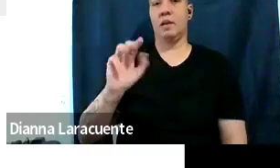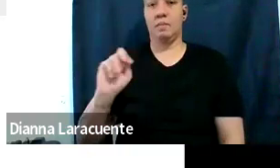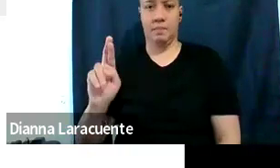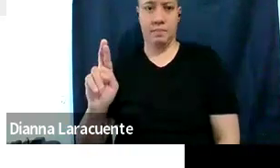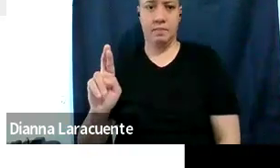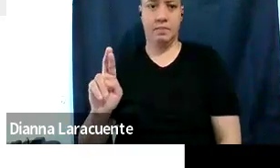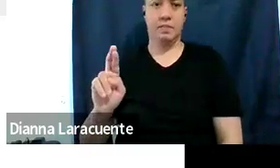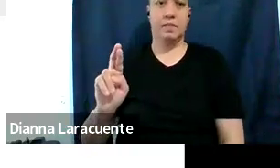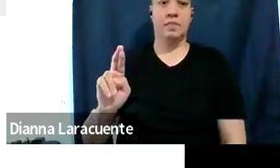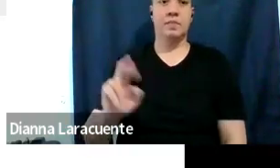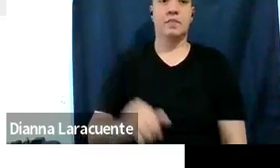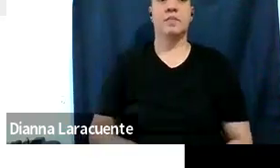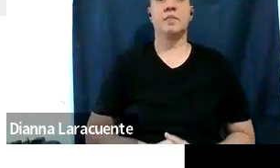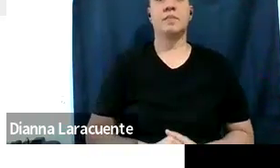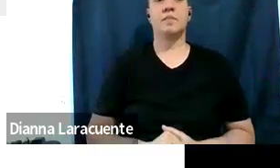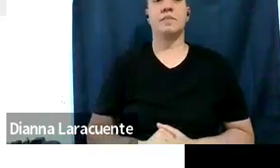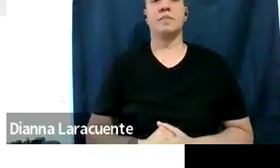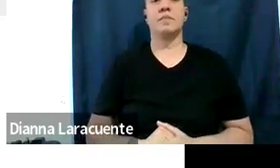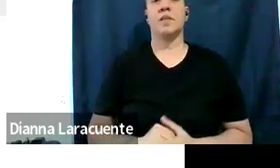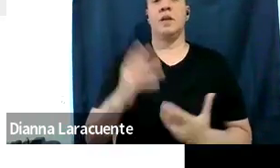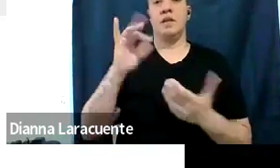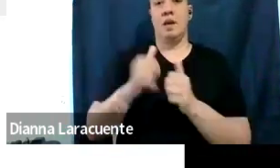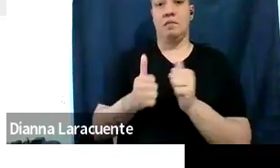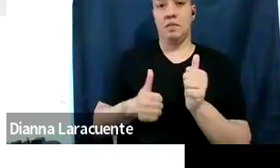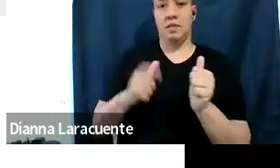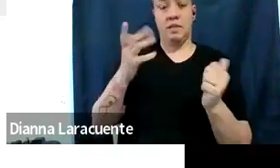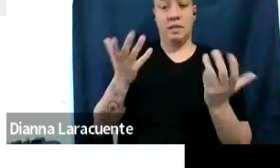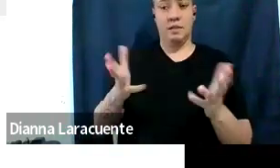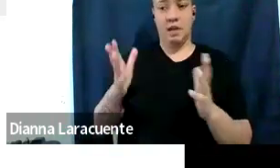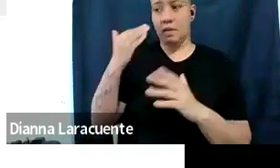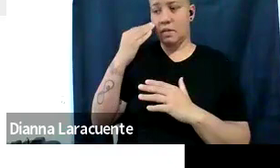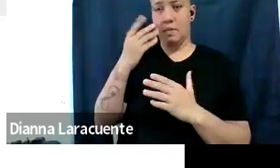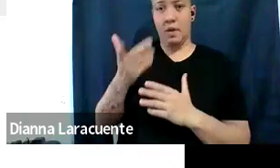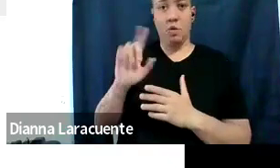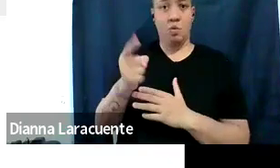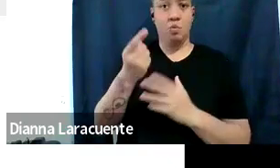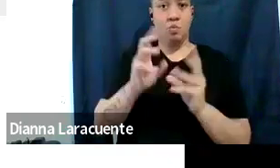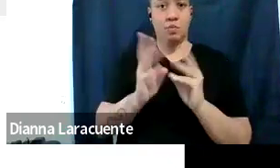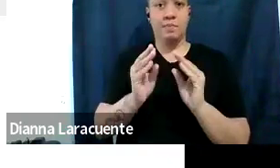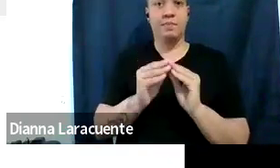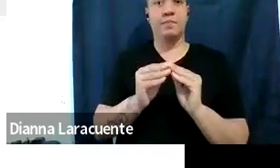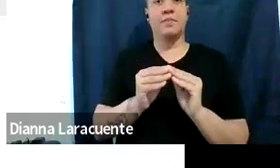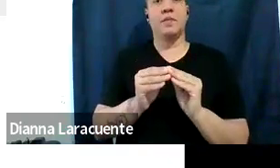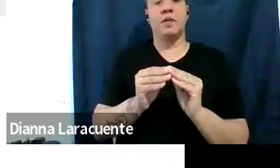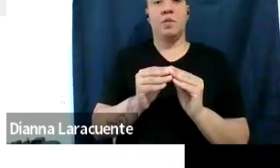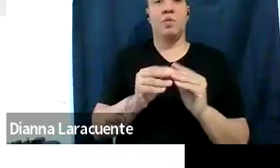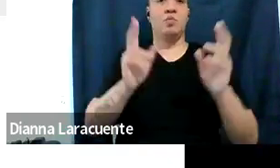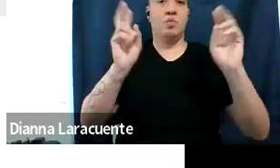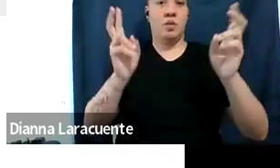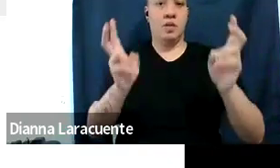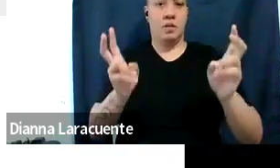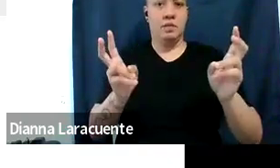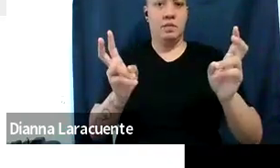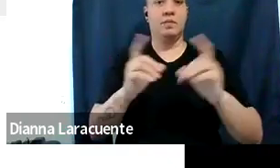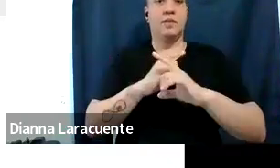en desbandada, porque ya él se había dado a conocer no solo en la asamblea, sino con sus artículos en su